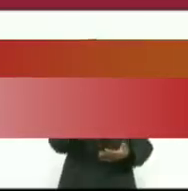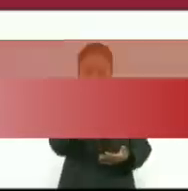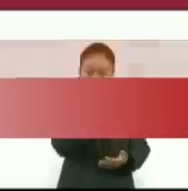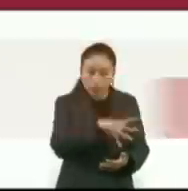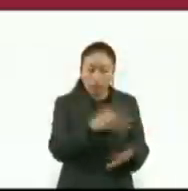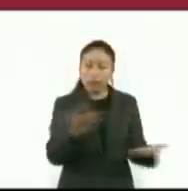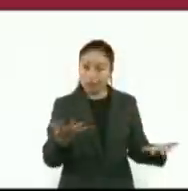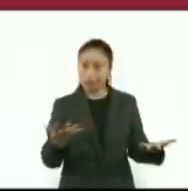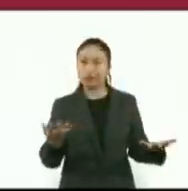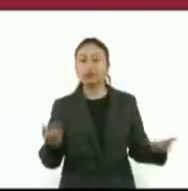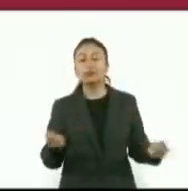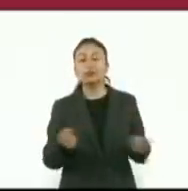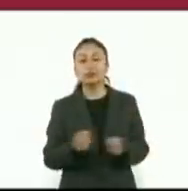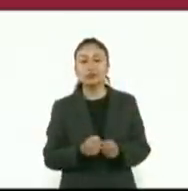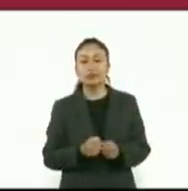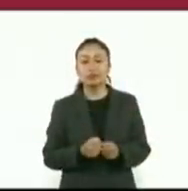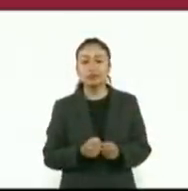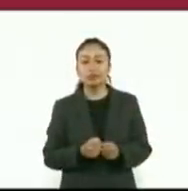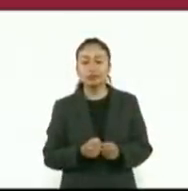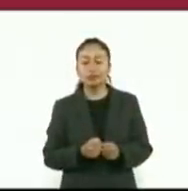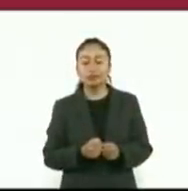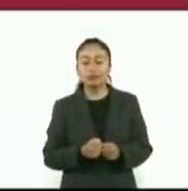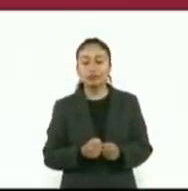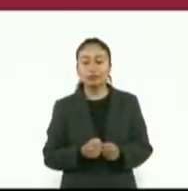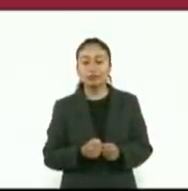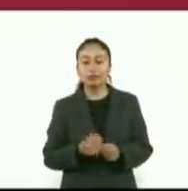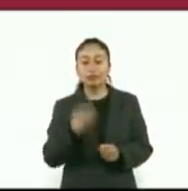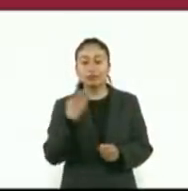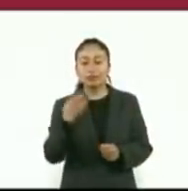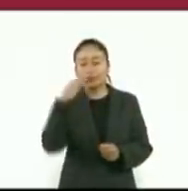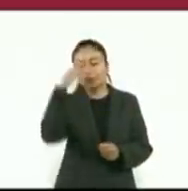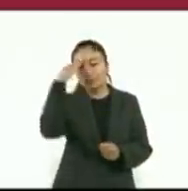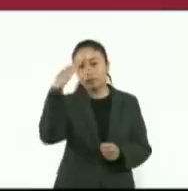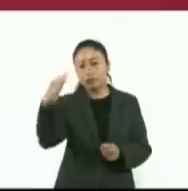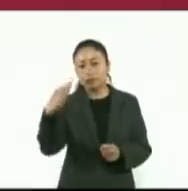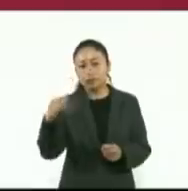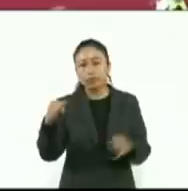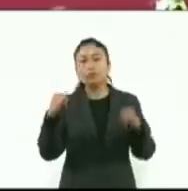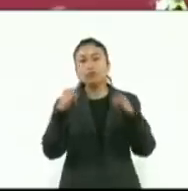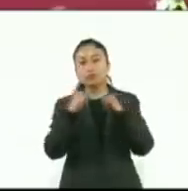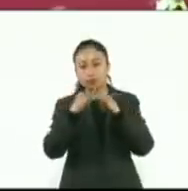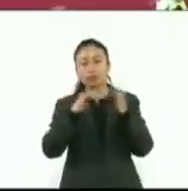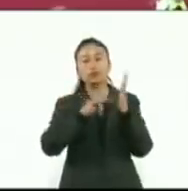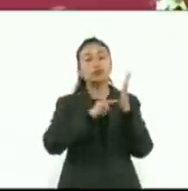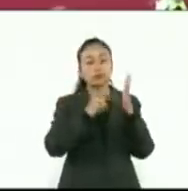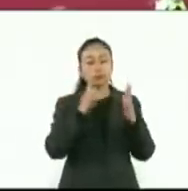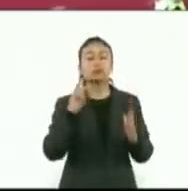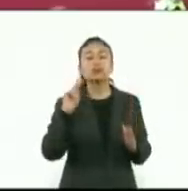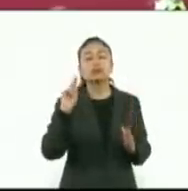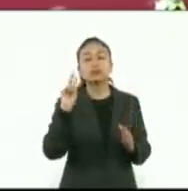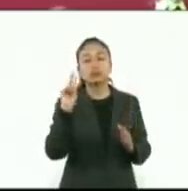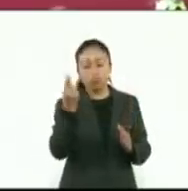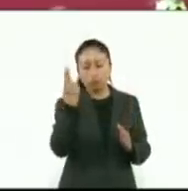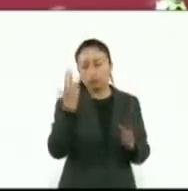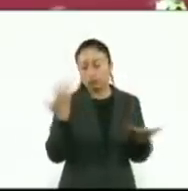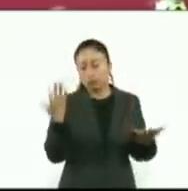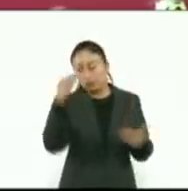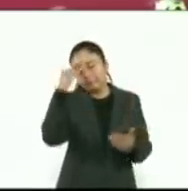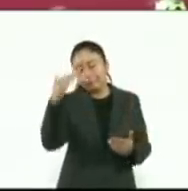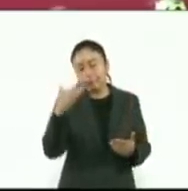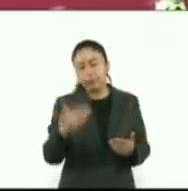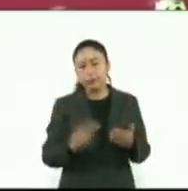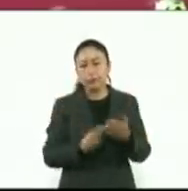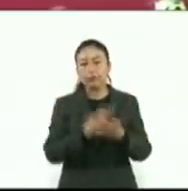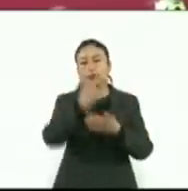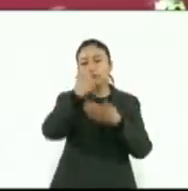base. Esto no solo lo sabe el Instituto de Ingeniería de la UNAM, no solamente es un proyecto